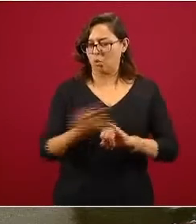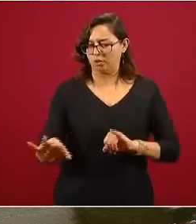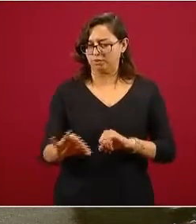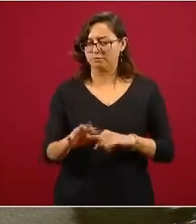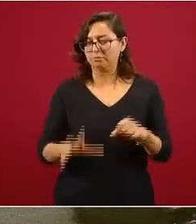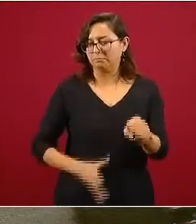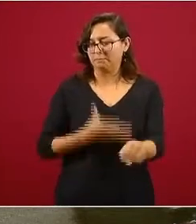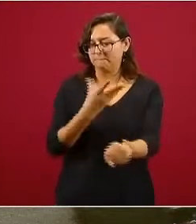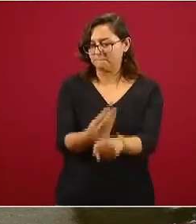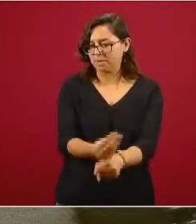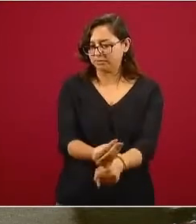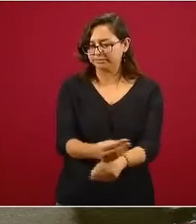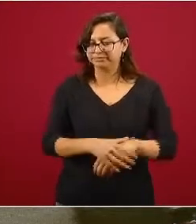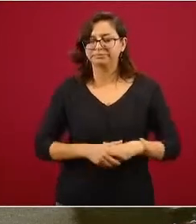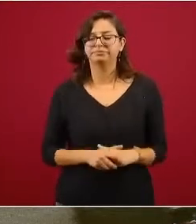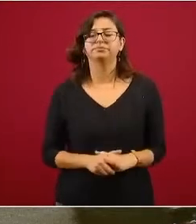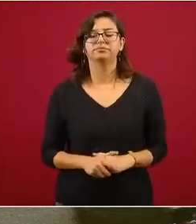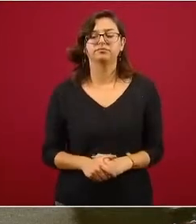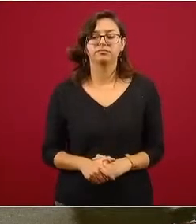siguiente.